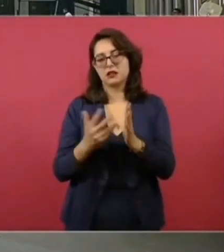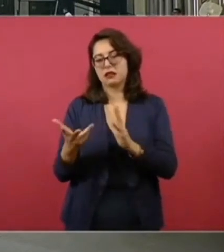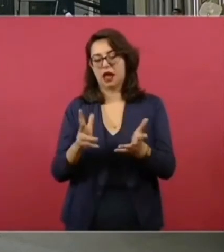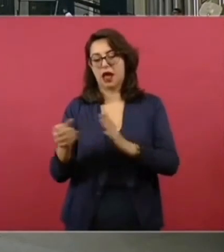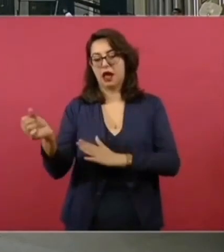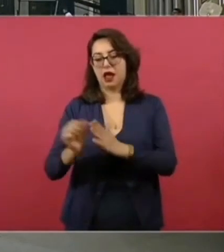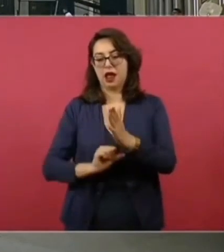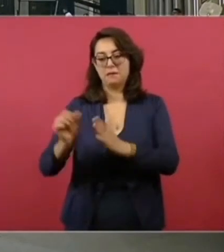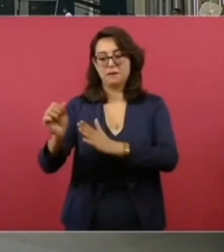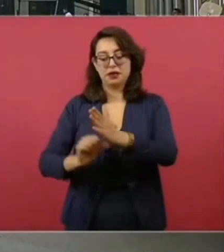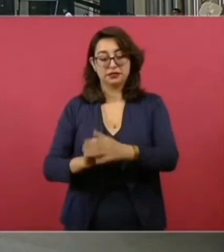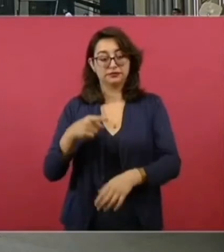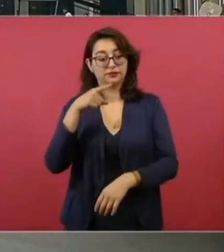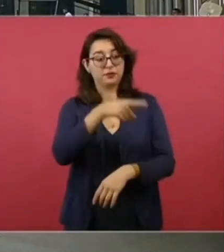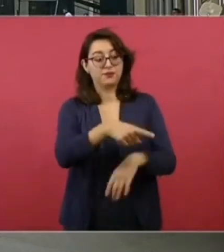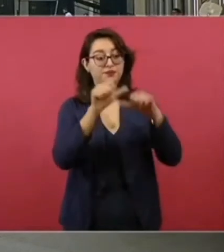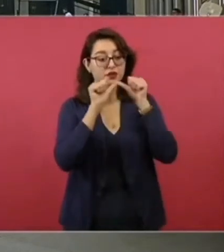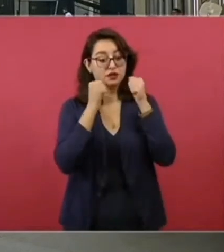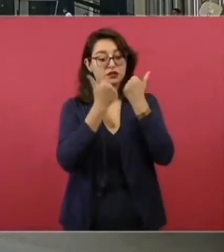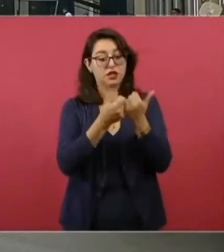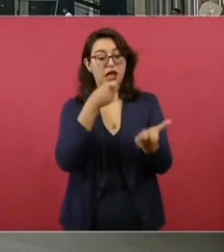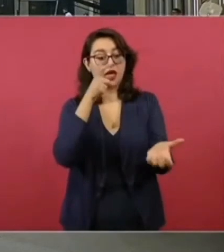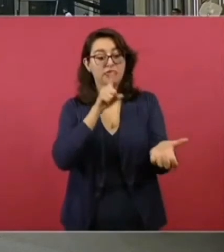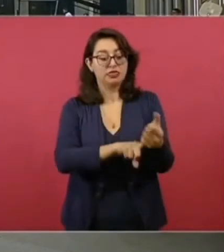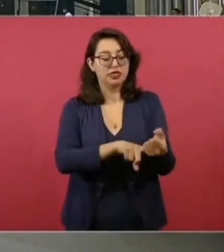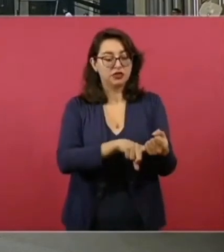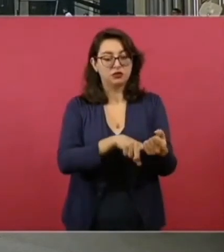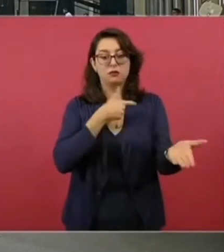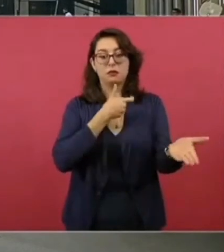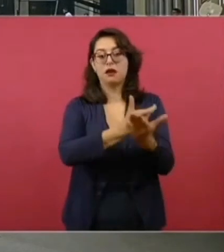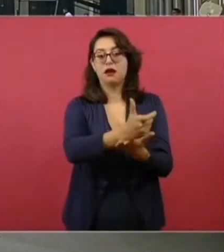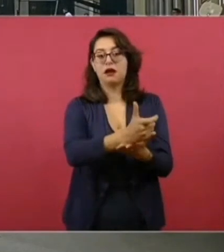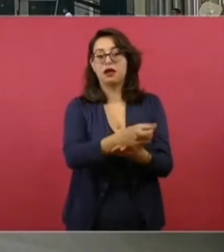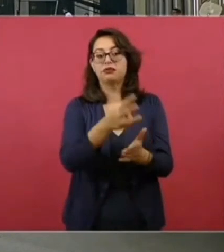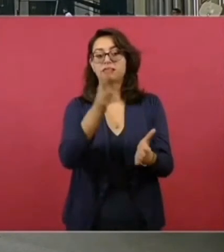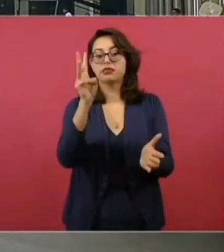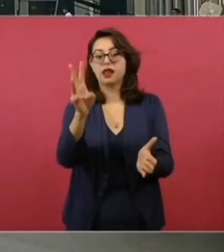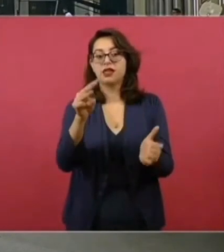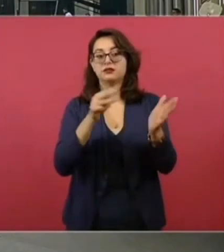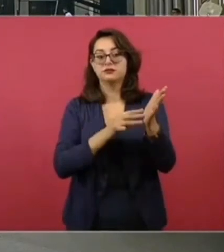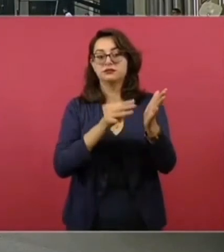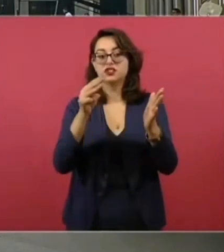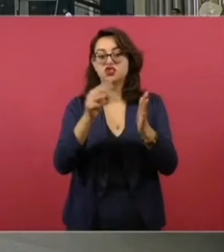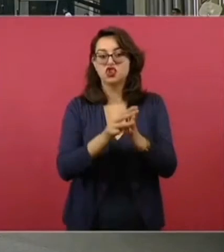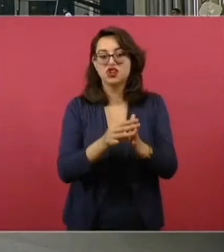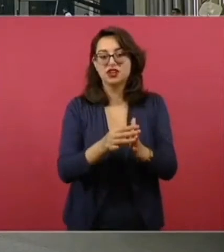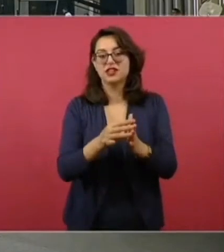la Corrupción y la Impunidad llega a pagar hasta 3 millones de pesos por cada investigación periodística o historia